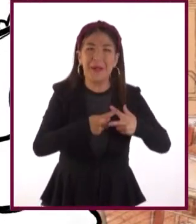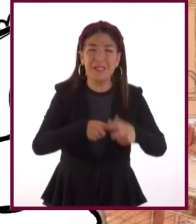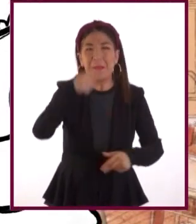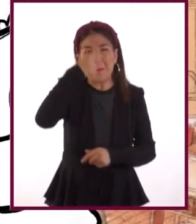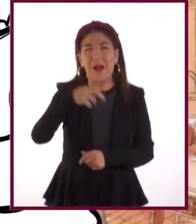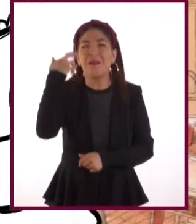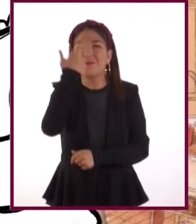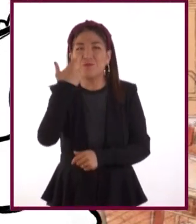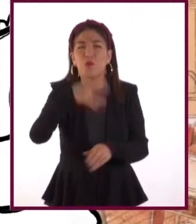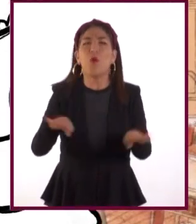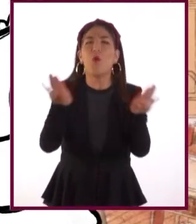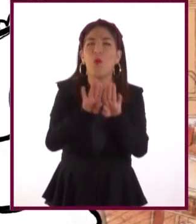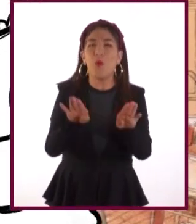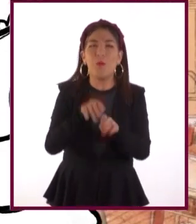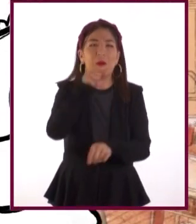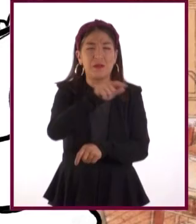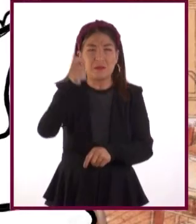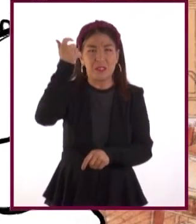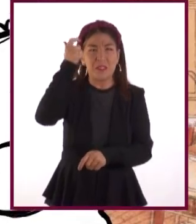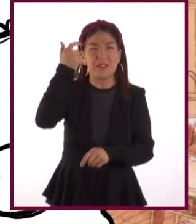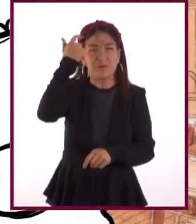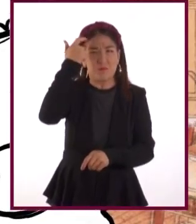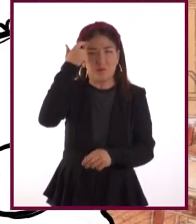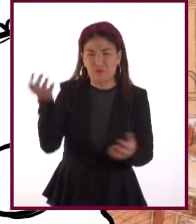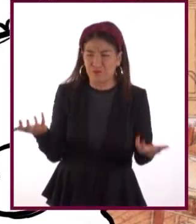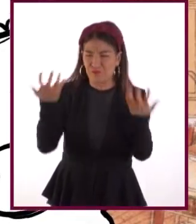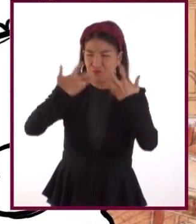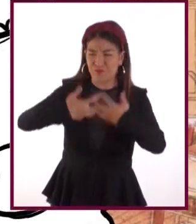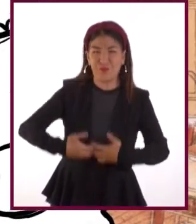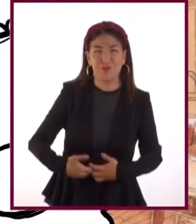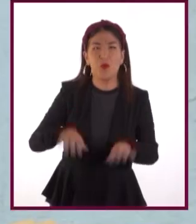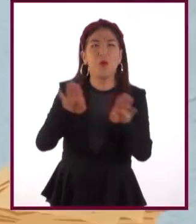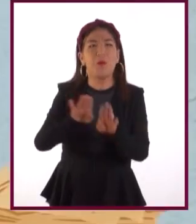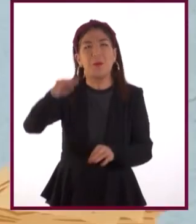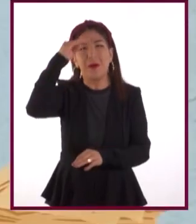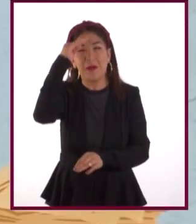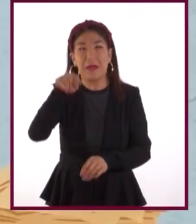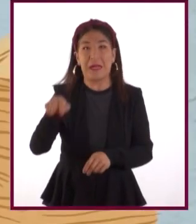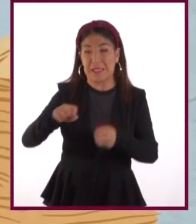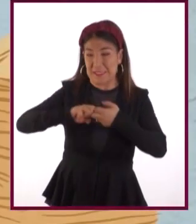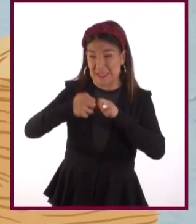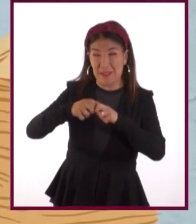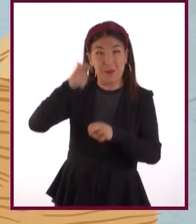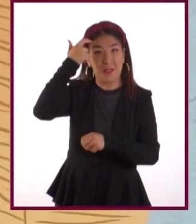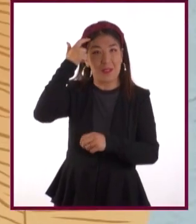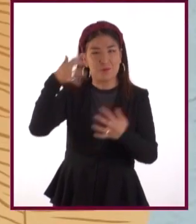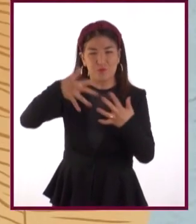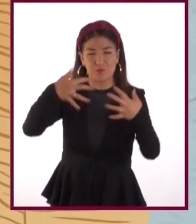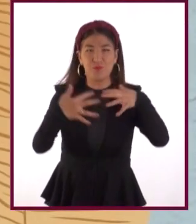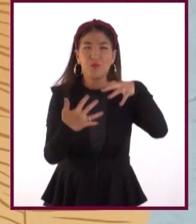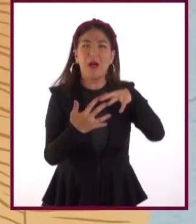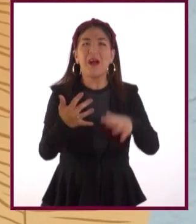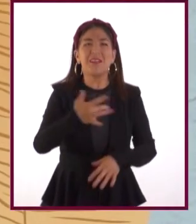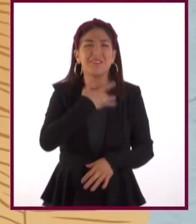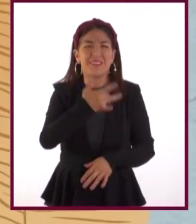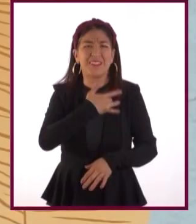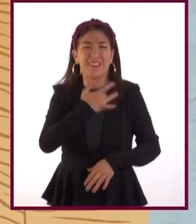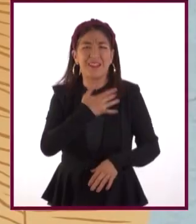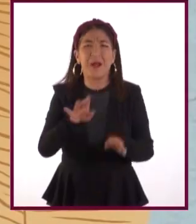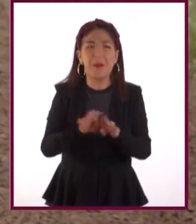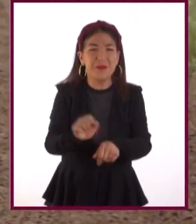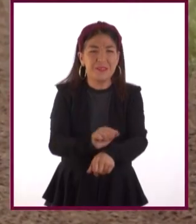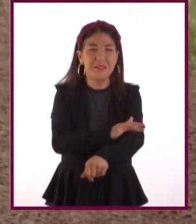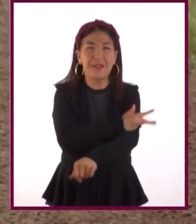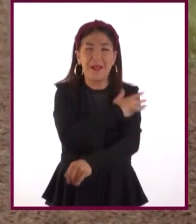modelo matemático para analizar cómo es que el cerebro desarrolla pensamientos y cómo los nervios generan